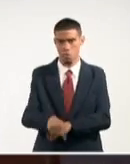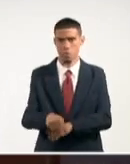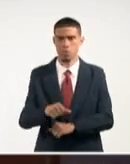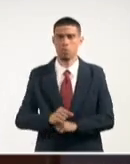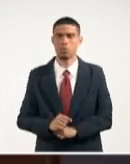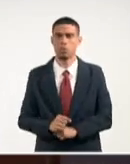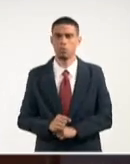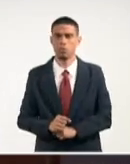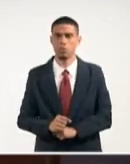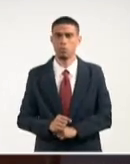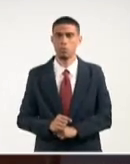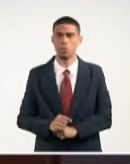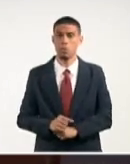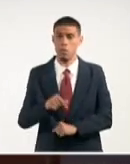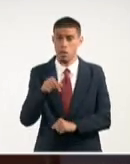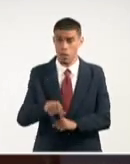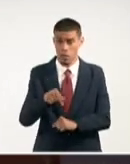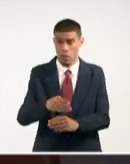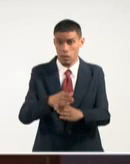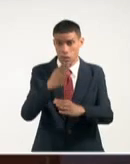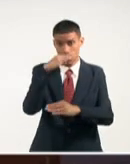heroica Santiago de Cuba,